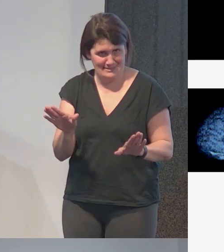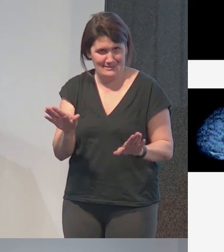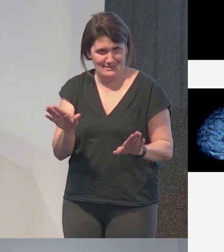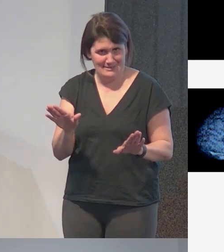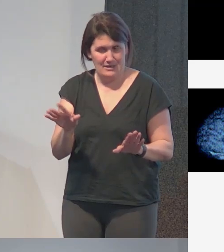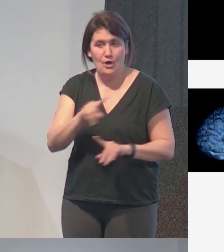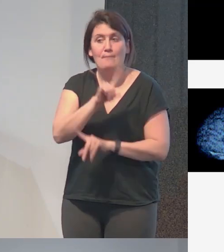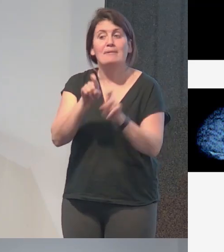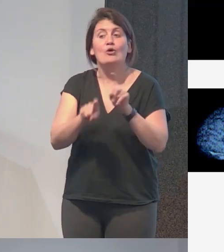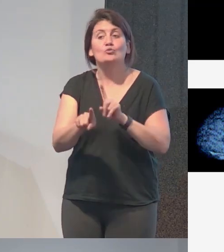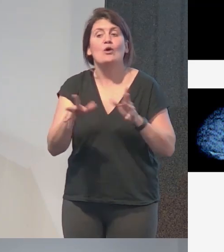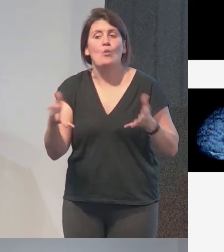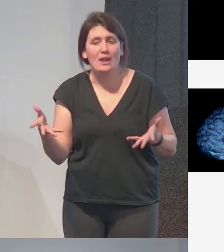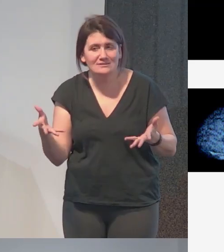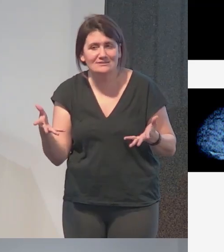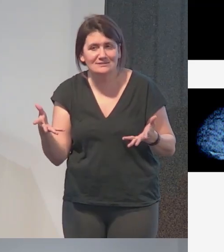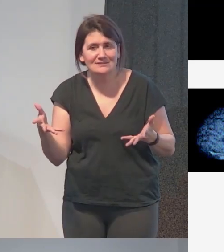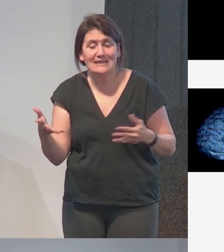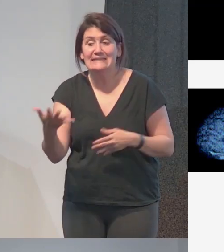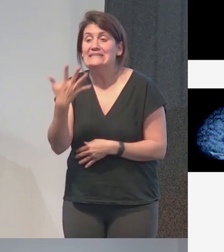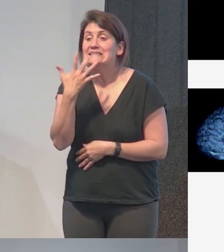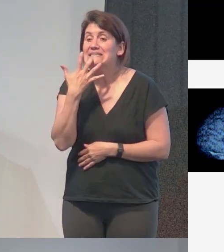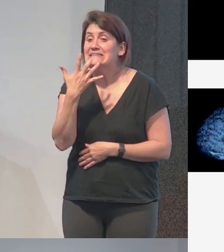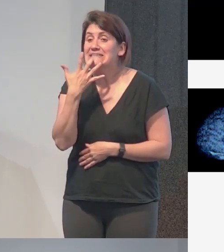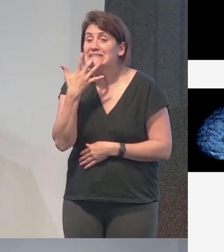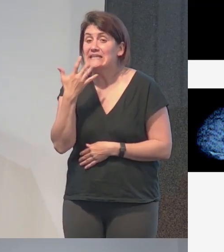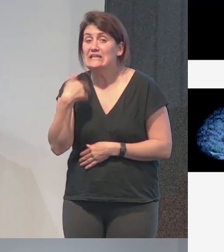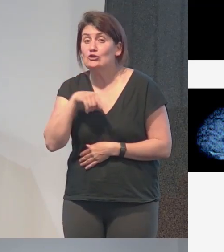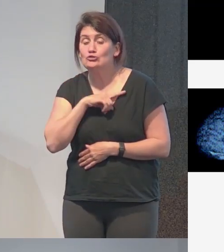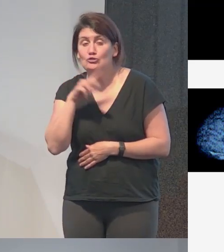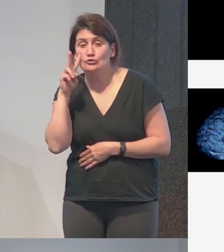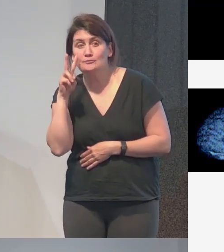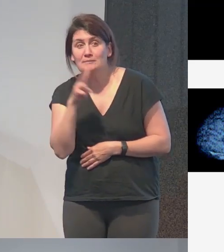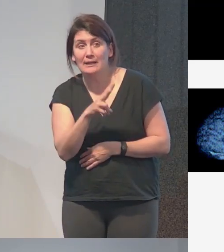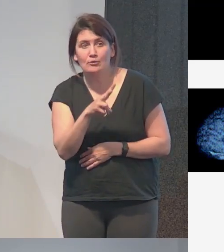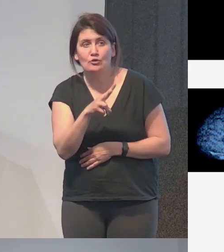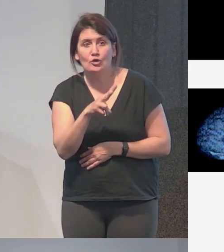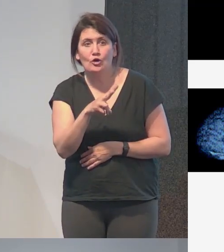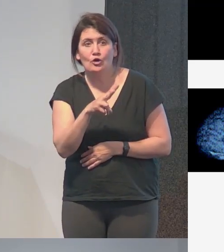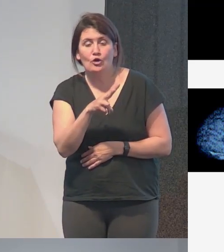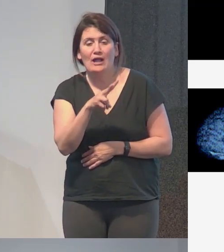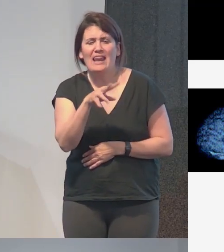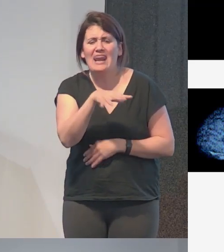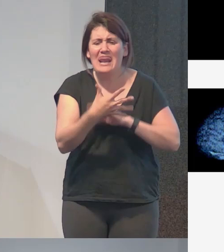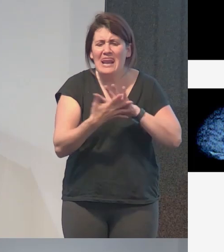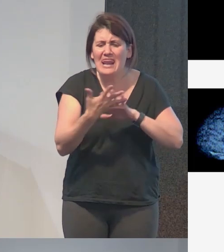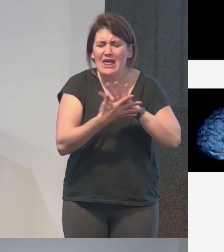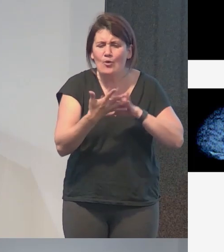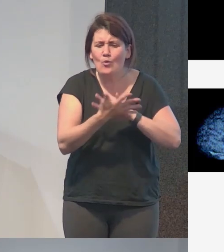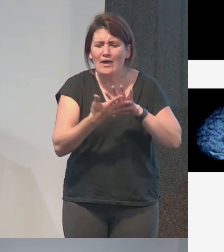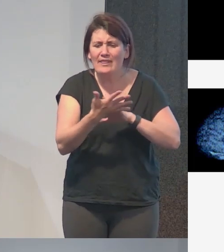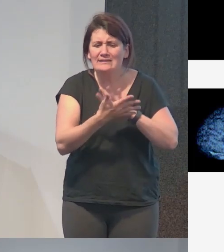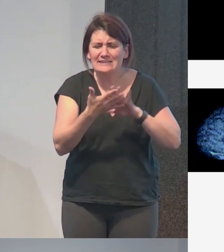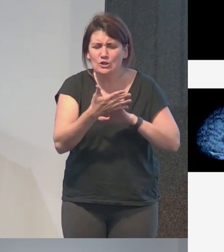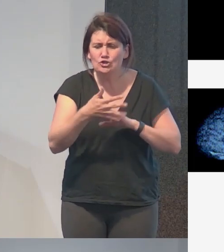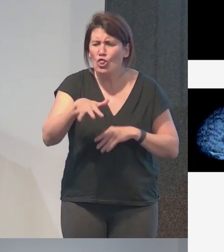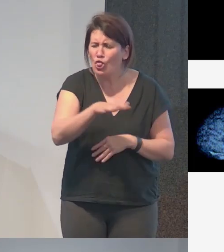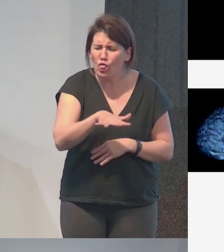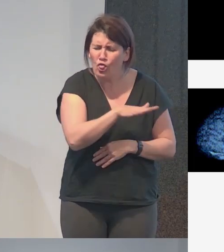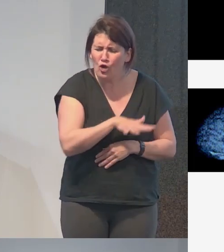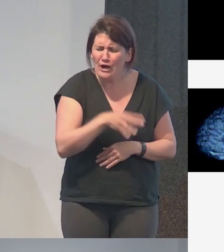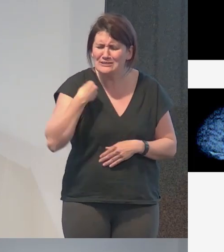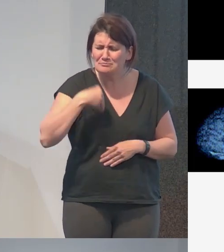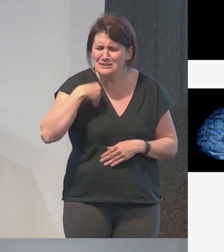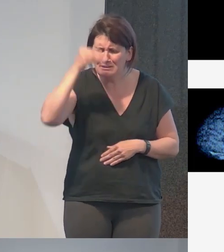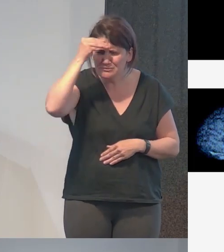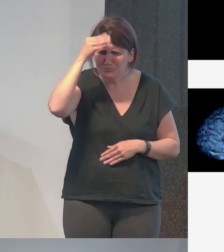La pregunta es, si miramos dónde se procesa la lengua de signos, ¿serán las mismas zonas